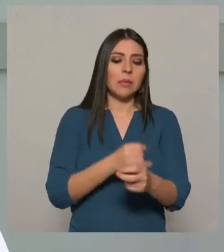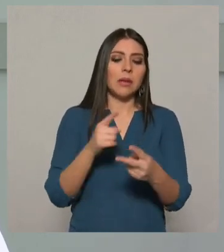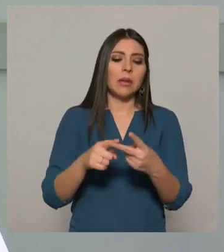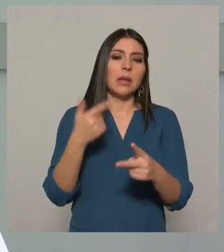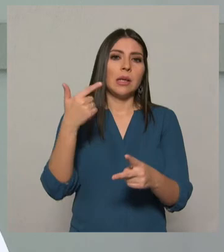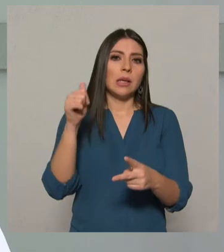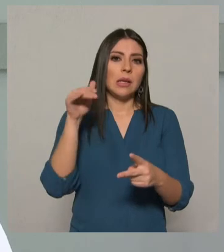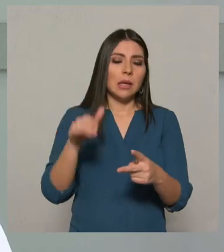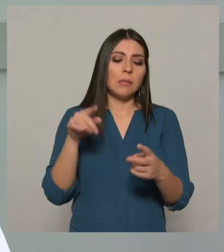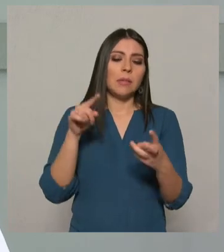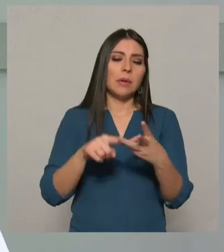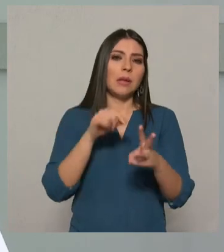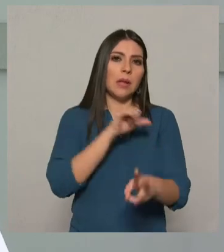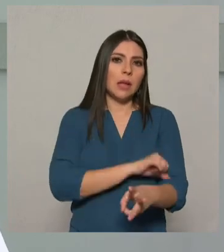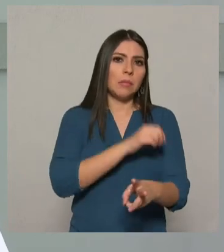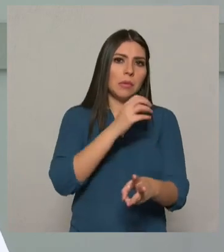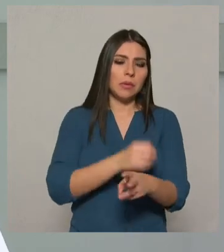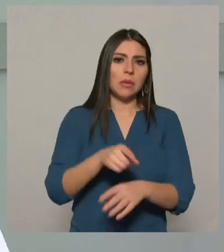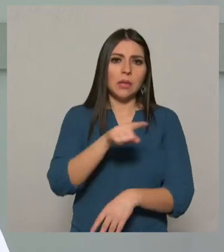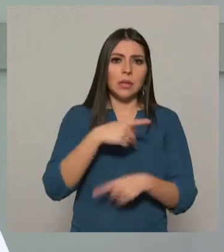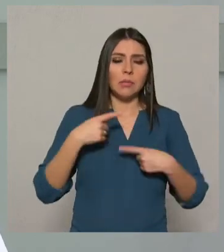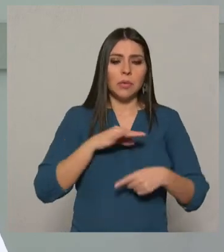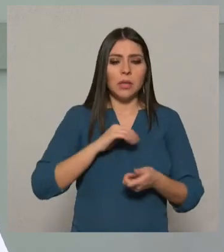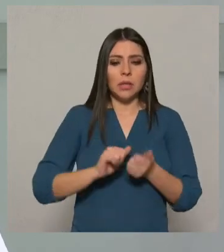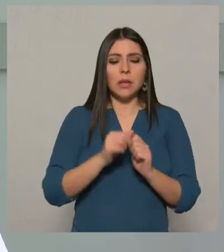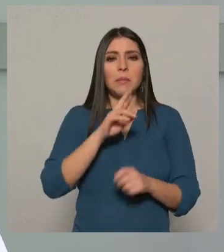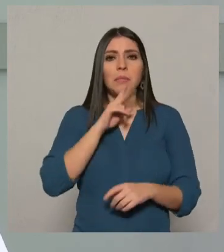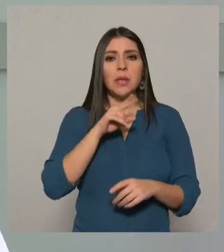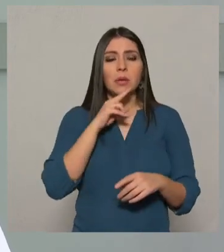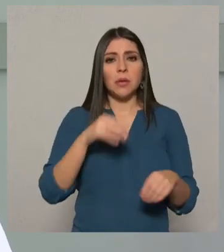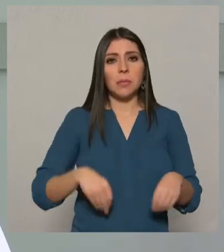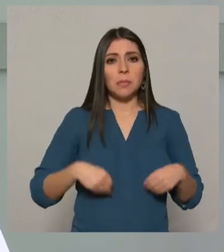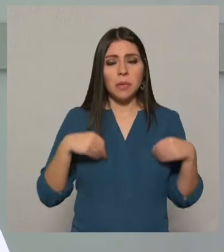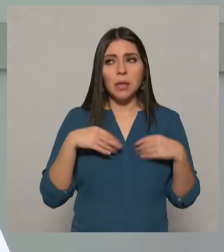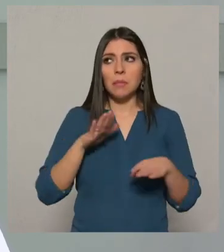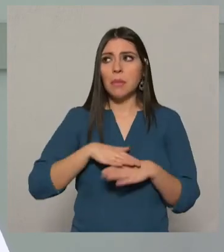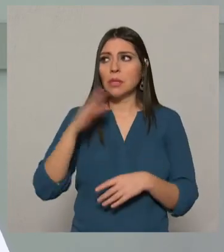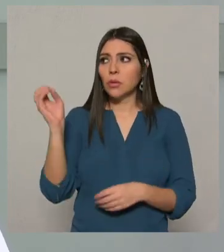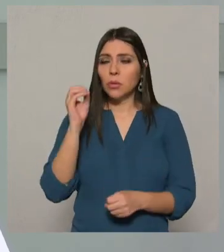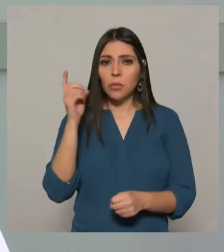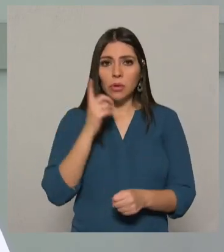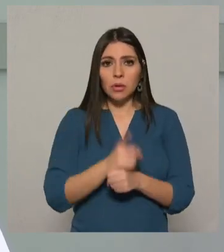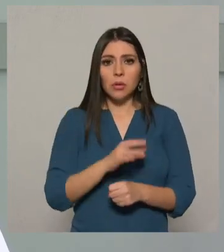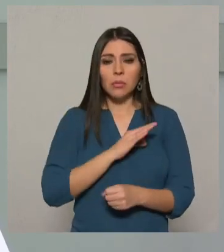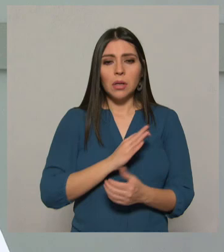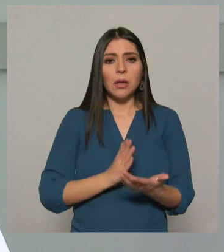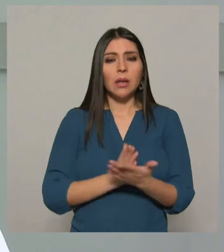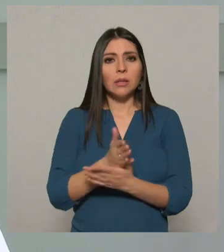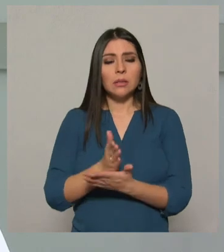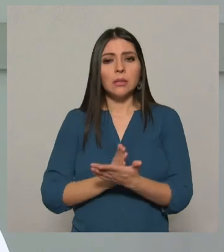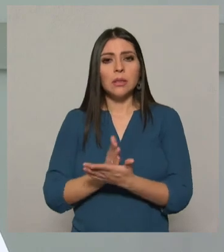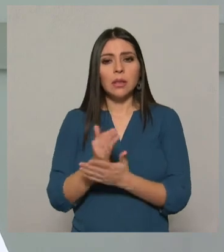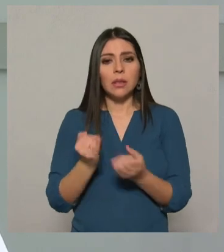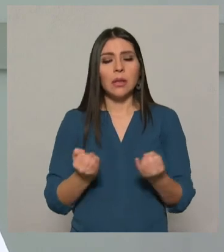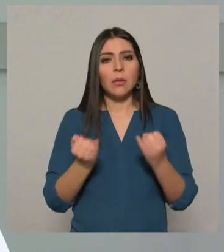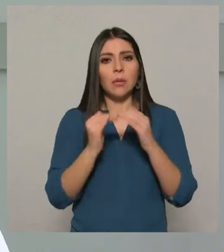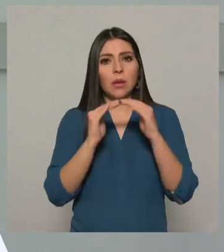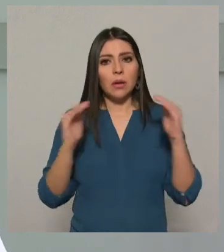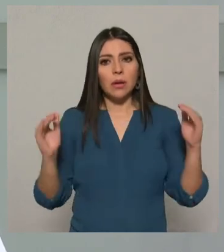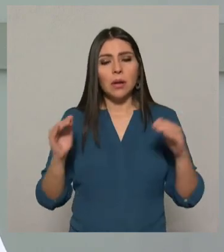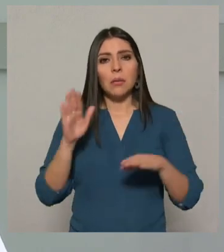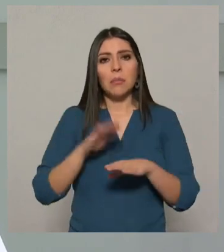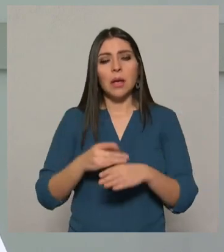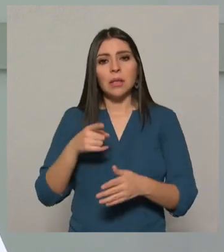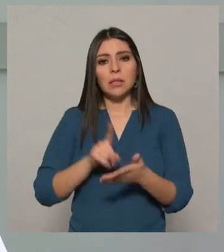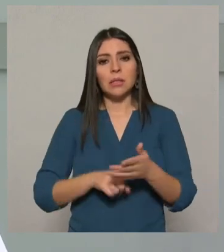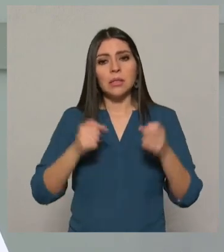la ciudadanía pueda tener mejores condiciones de vida, mejores oportunidades, que pueda acceder en condiciones de igualdad a las oportunidades. Tener mejor